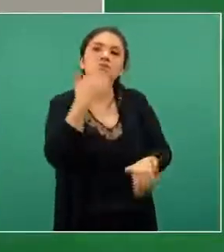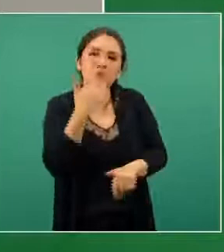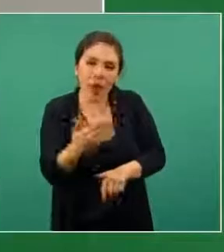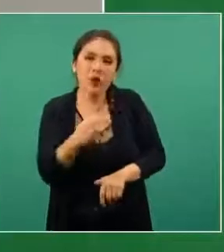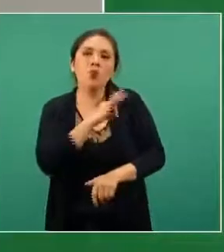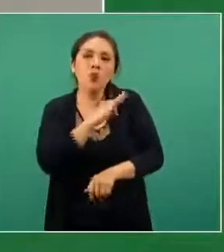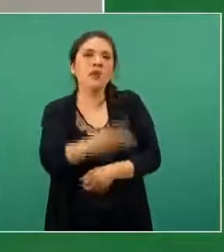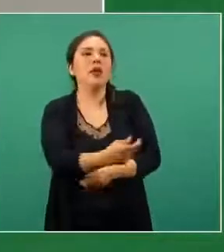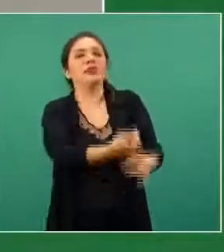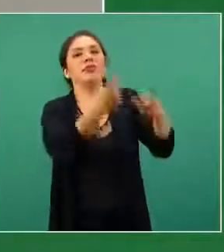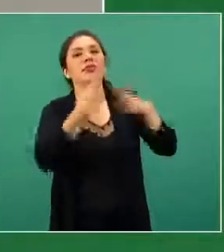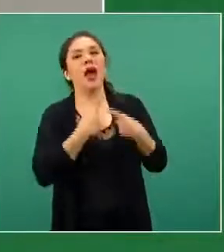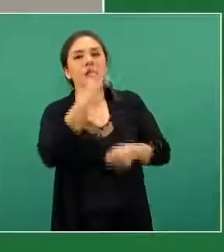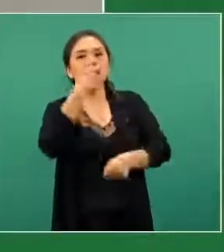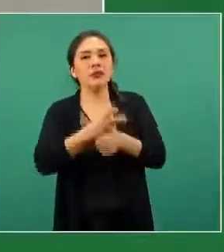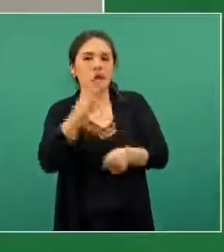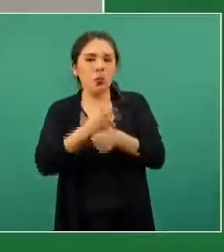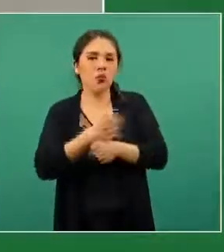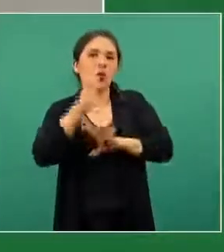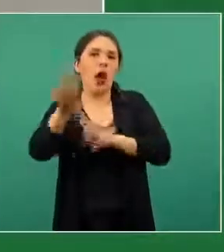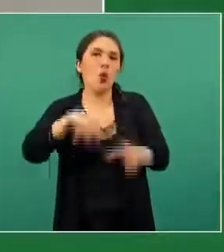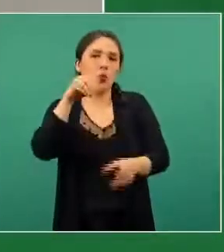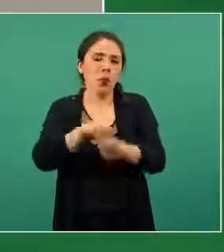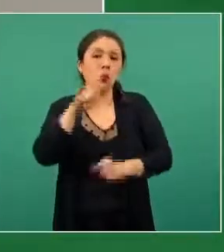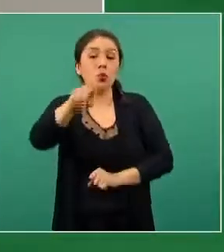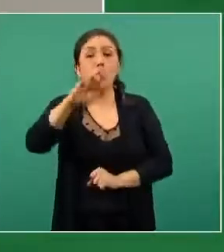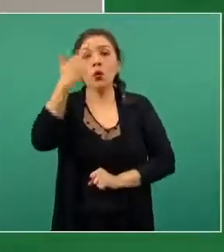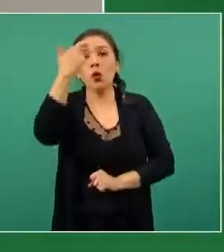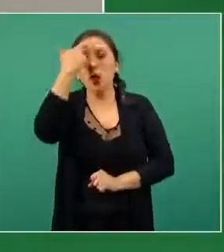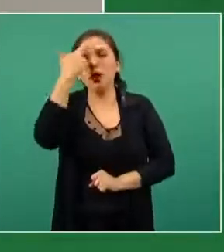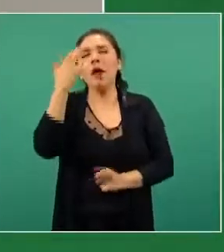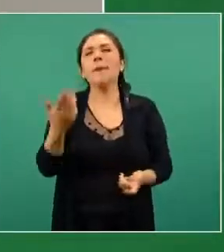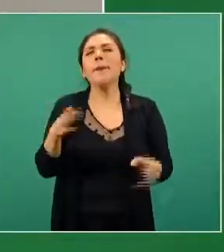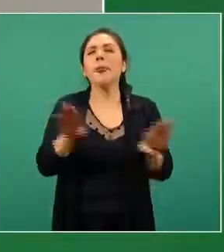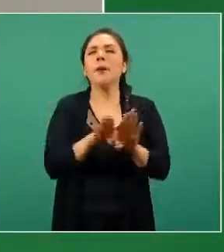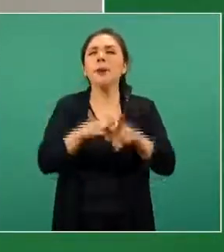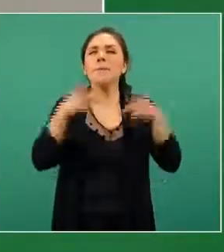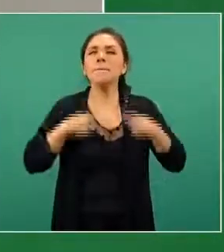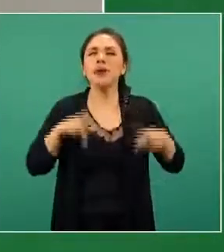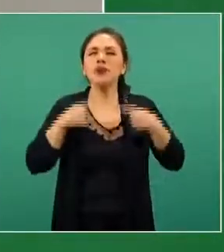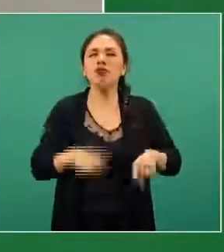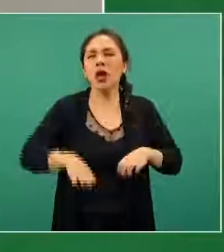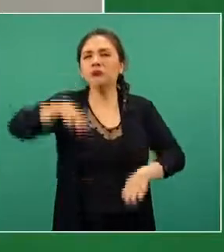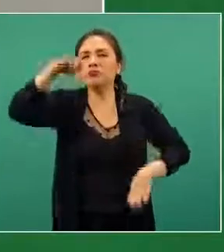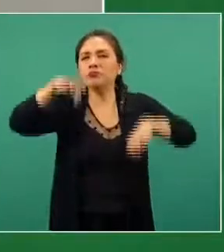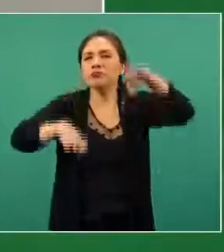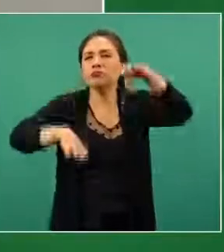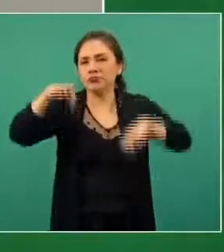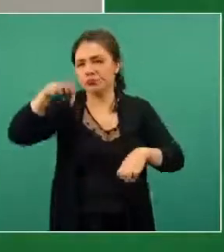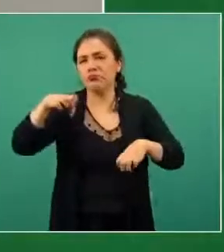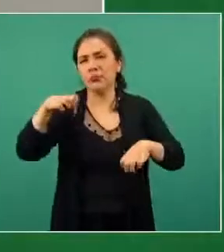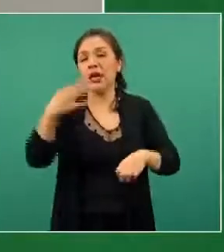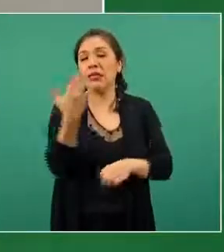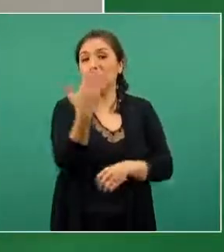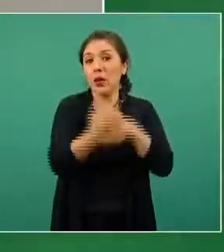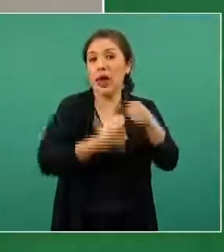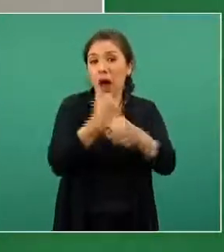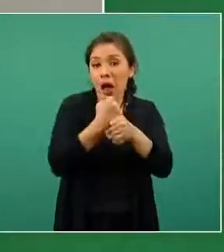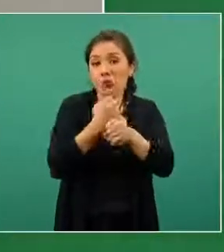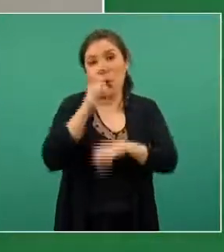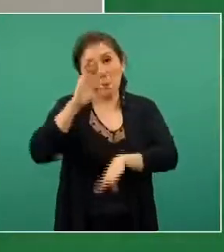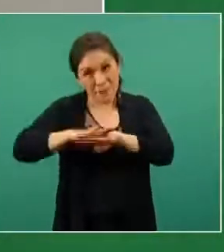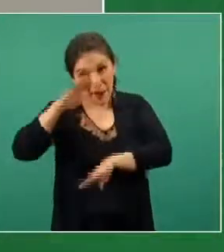entonces puedan recibir el esquema completo, recordando que en el caso de los adultos de mayores o las personas de 50